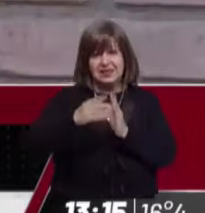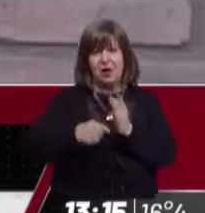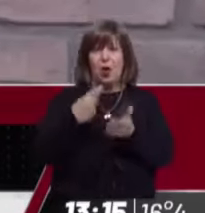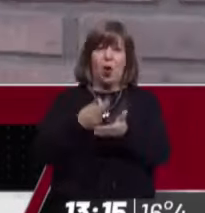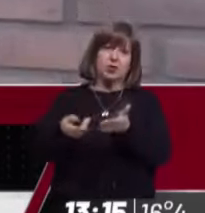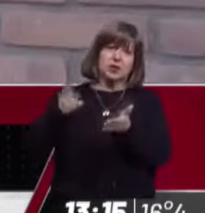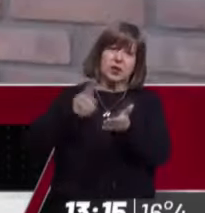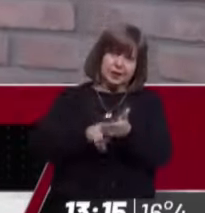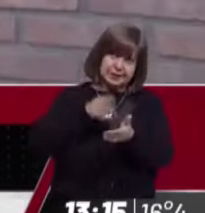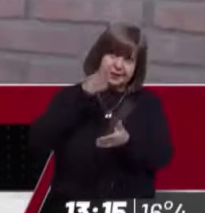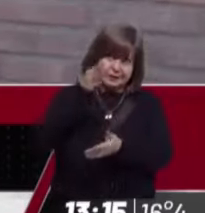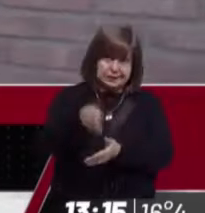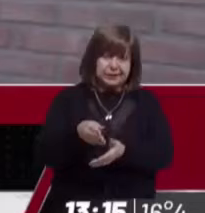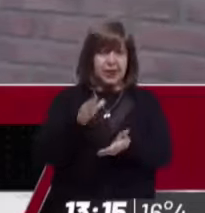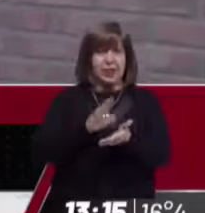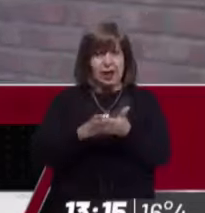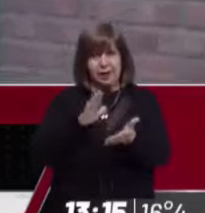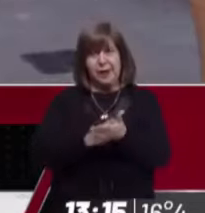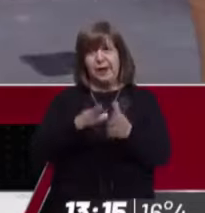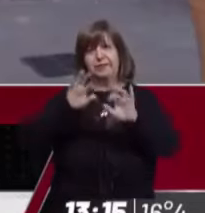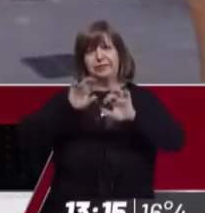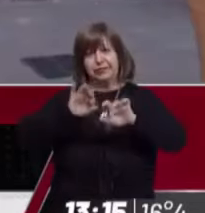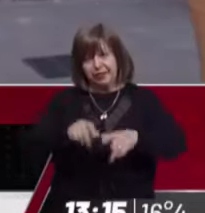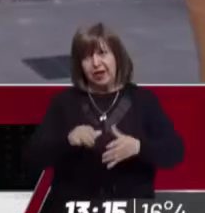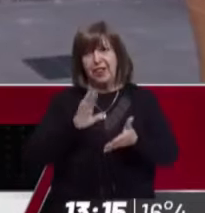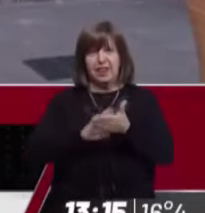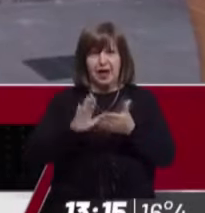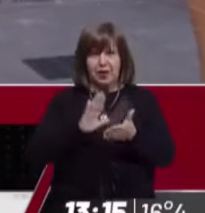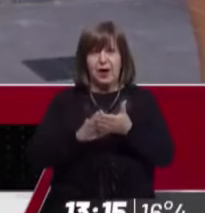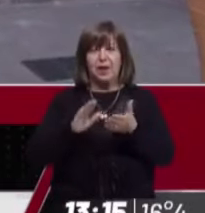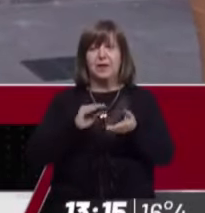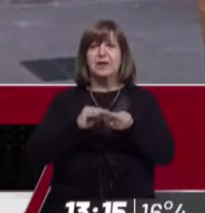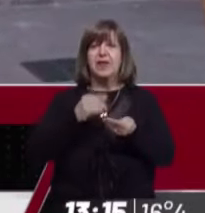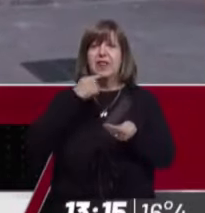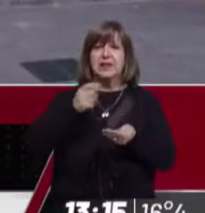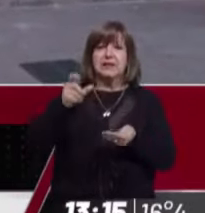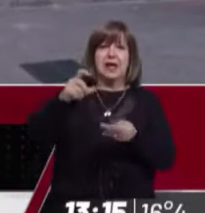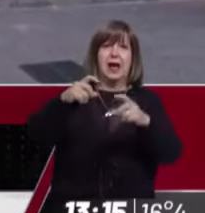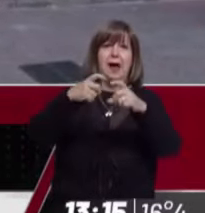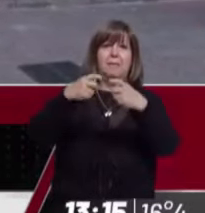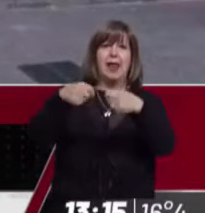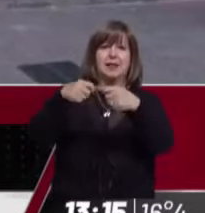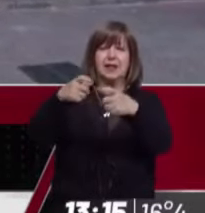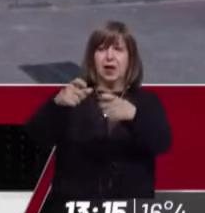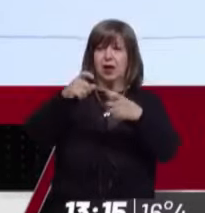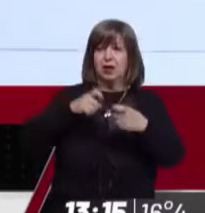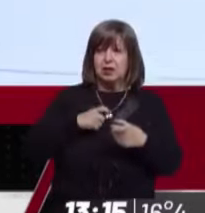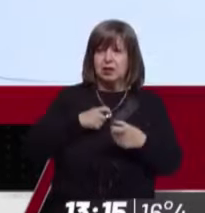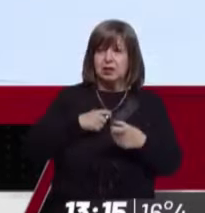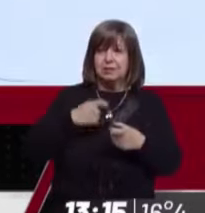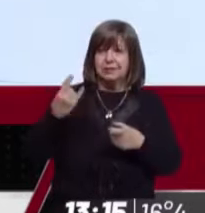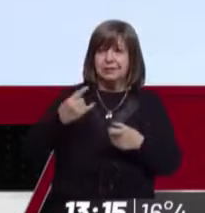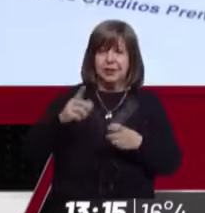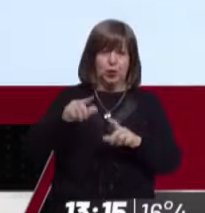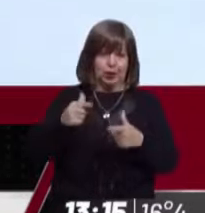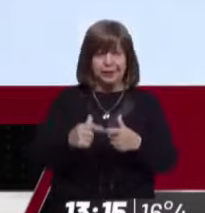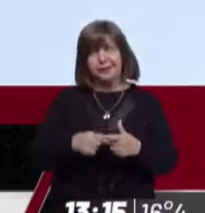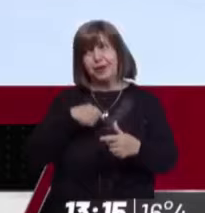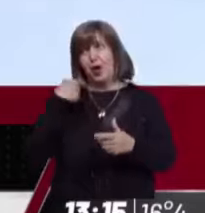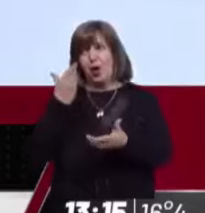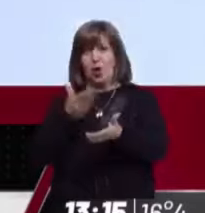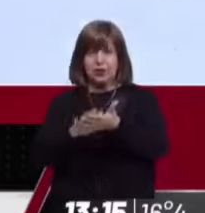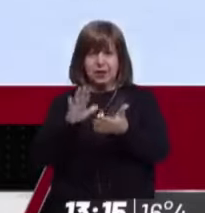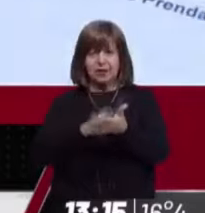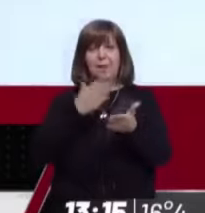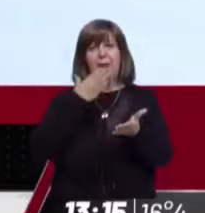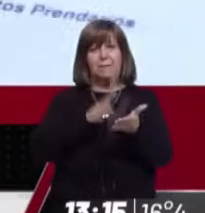A ellos le dicen, bueno, venía a los 30 días y a los 30 días vas a tener el plástico definitivo. La gente viene y la verdad que en la mayoría de los casos no está